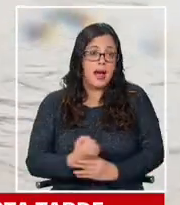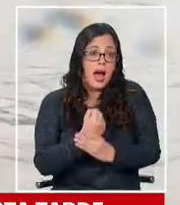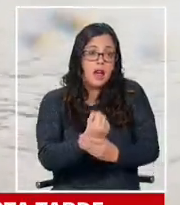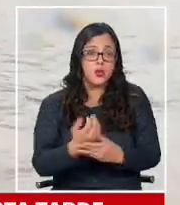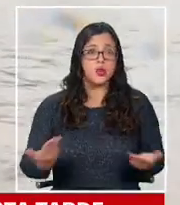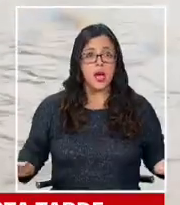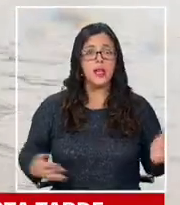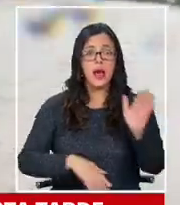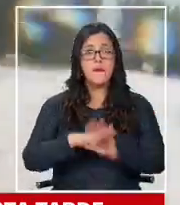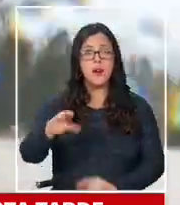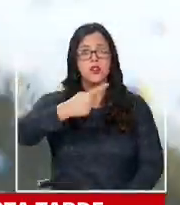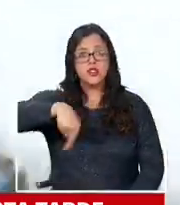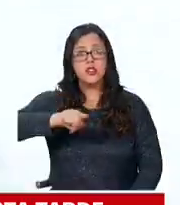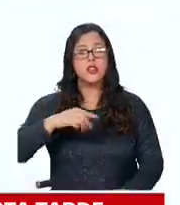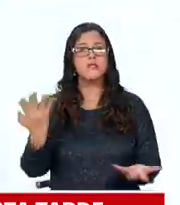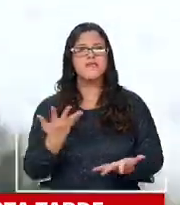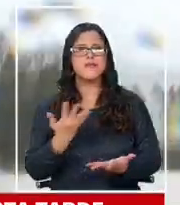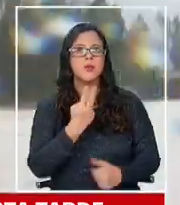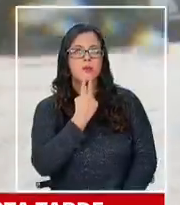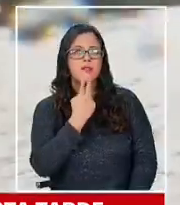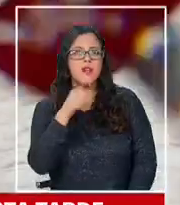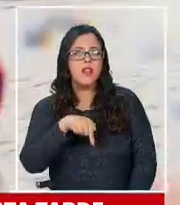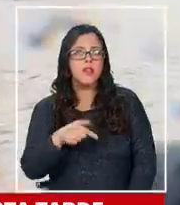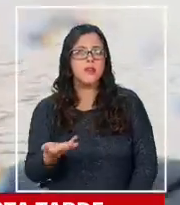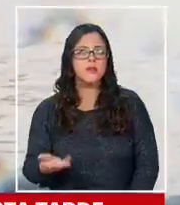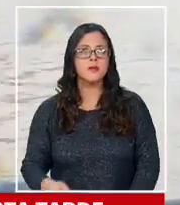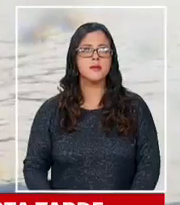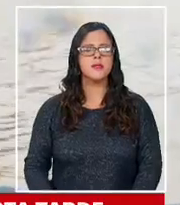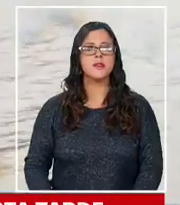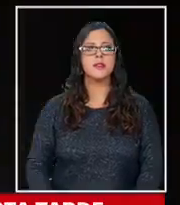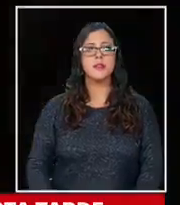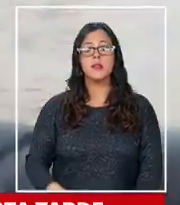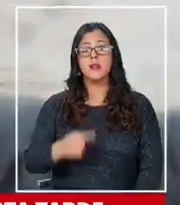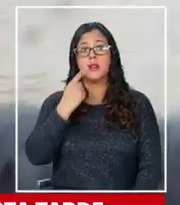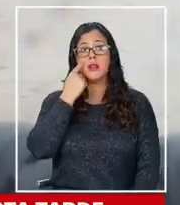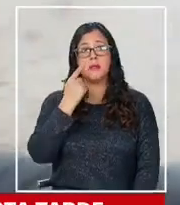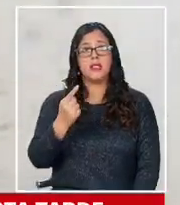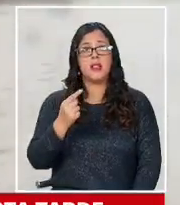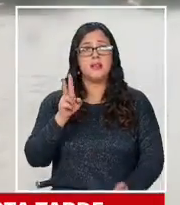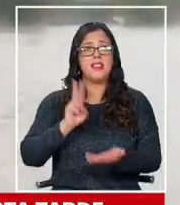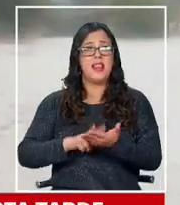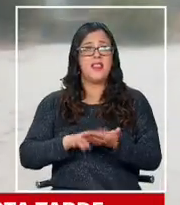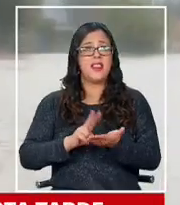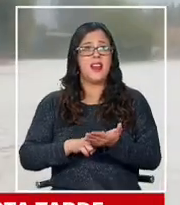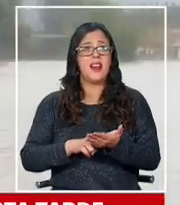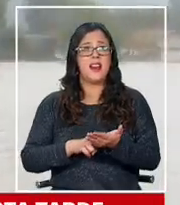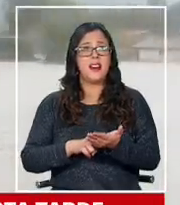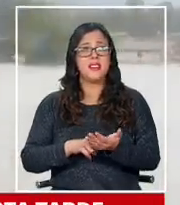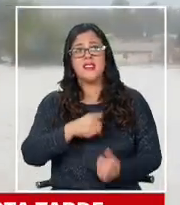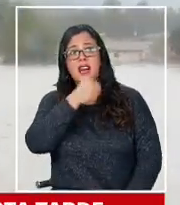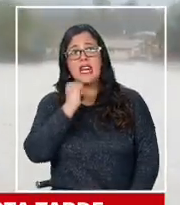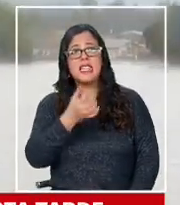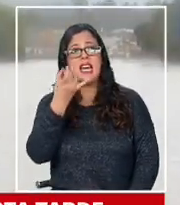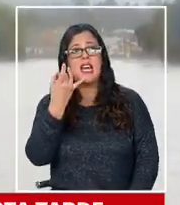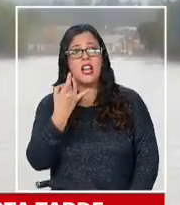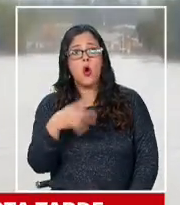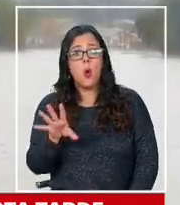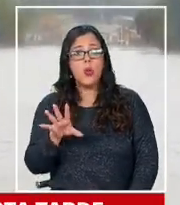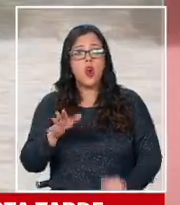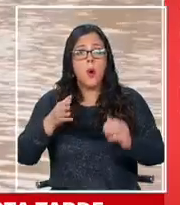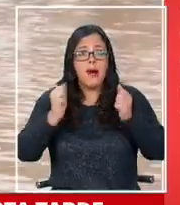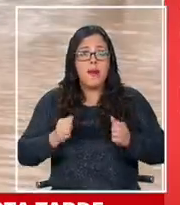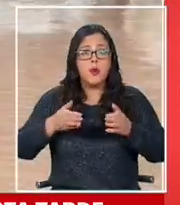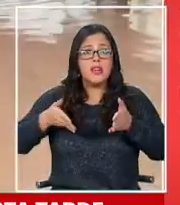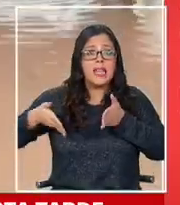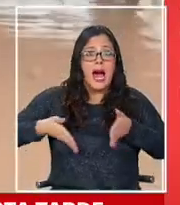rescatándolas a la mayoría de ellos. ¿Cómo han vivido todo esto, estas jornadas? Mira, la verdad, ayer por lo menos la única forma de andar por la avenida era en bote, no